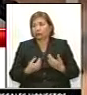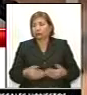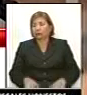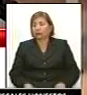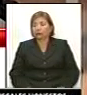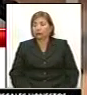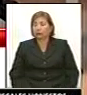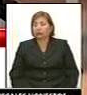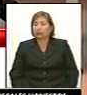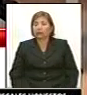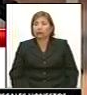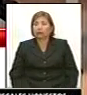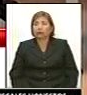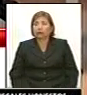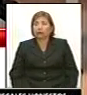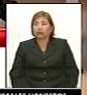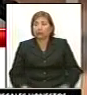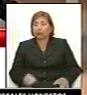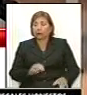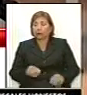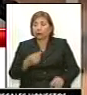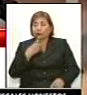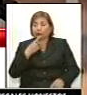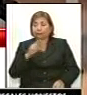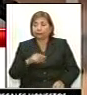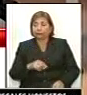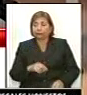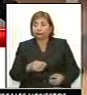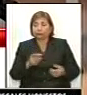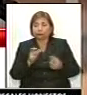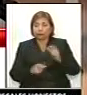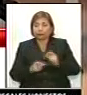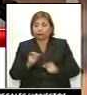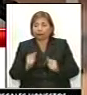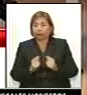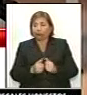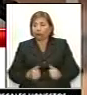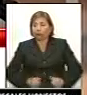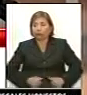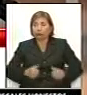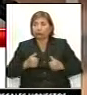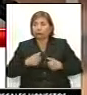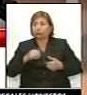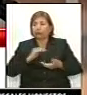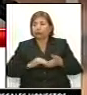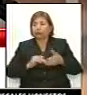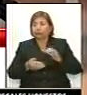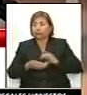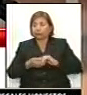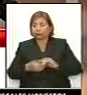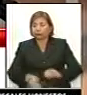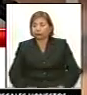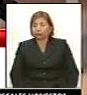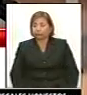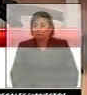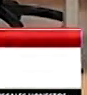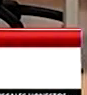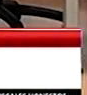o que ha cometido estos actos, menciona que era con gente que vivía en comunidad, ¿no?